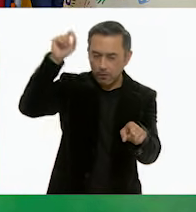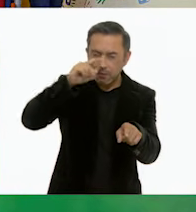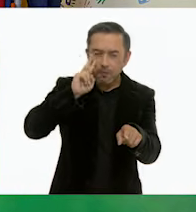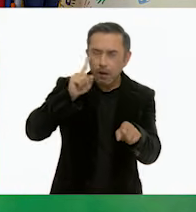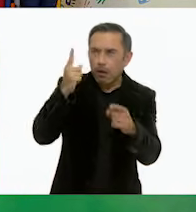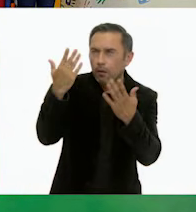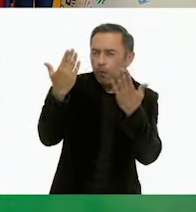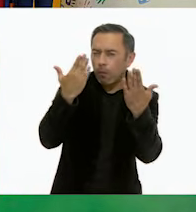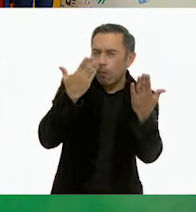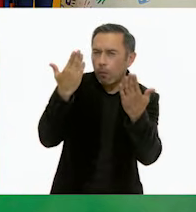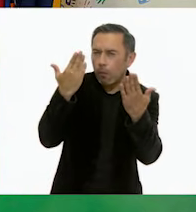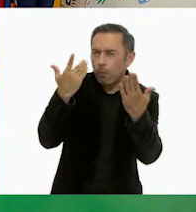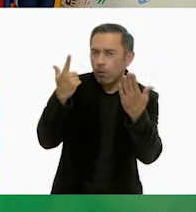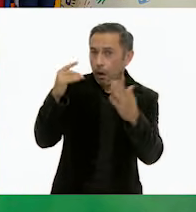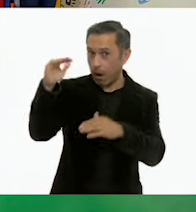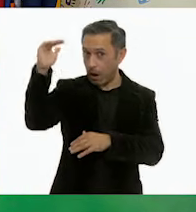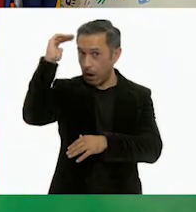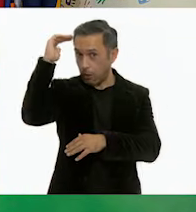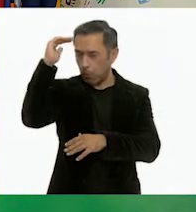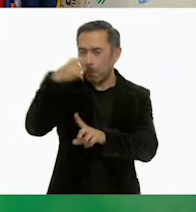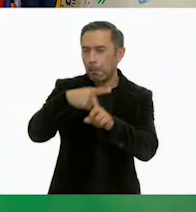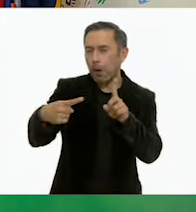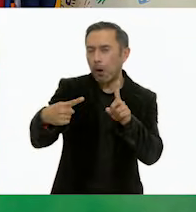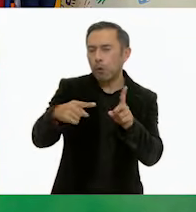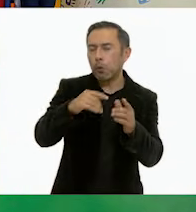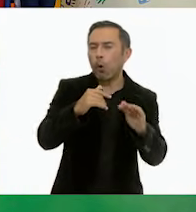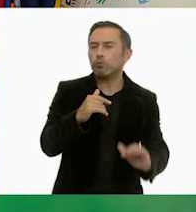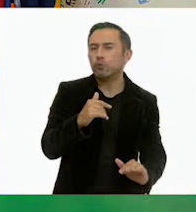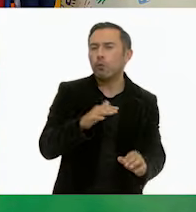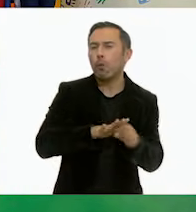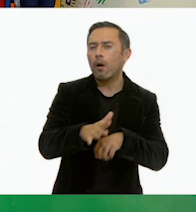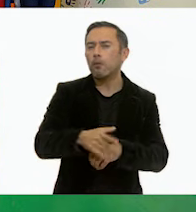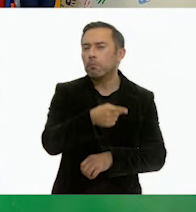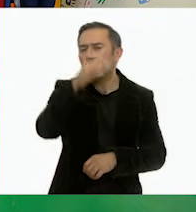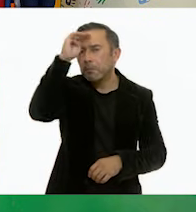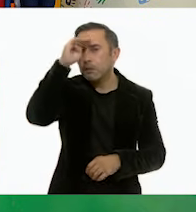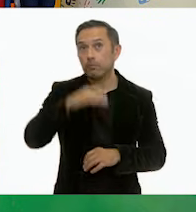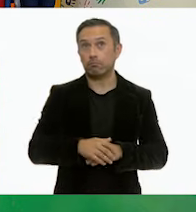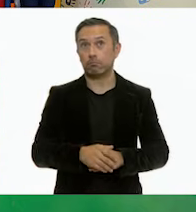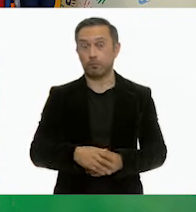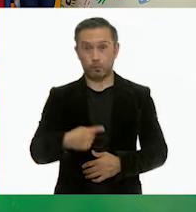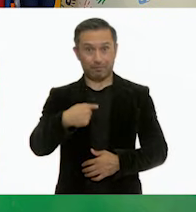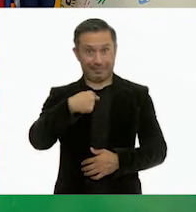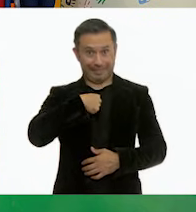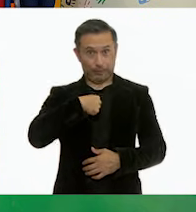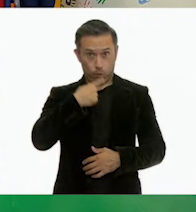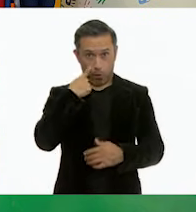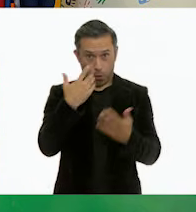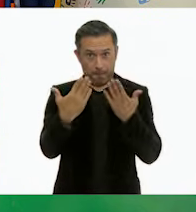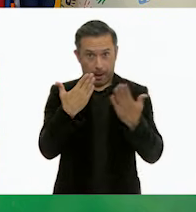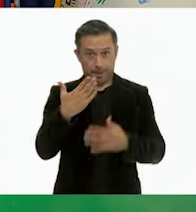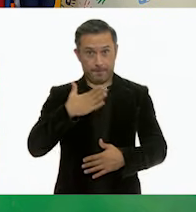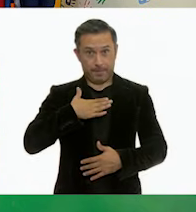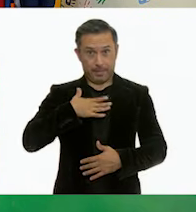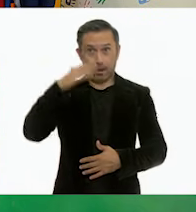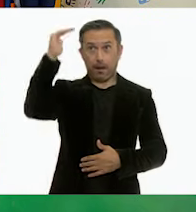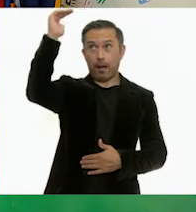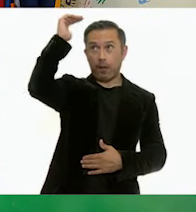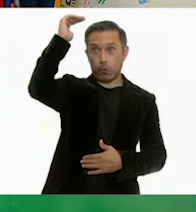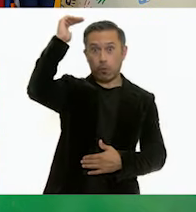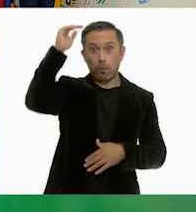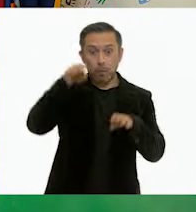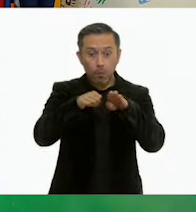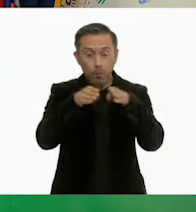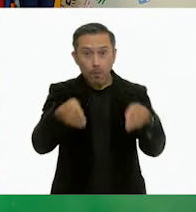Obsérvalo. Yo creo que el mueble naranja, en relación a mi estatura, es mediano.